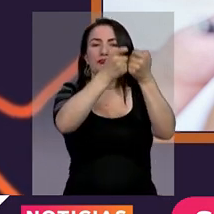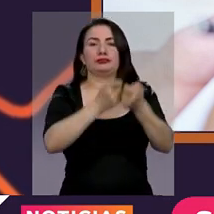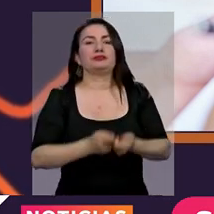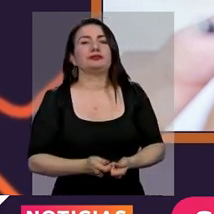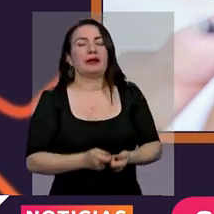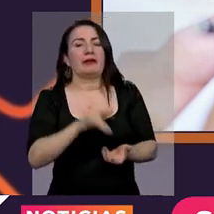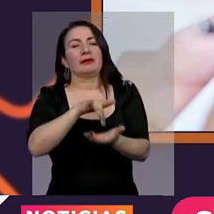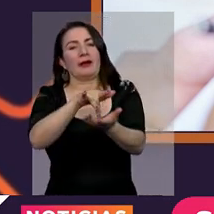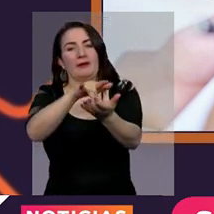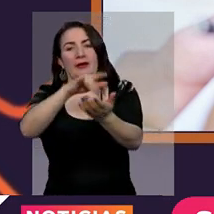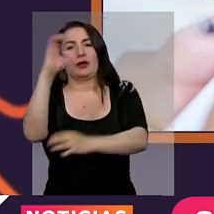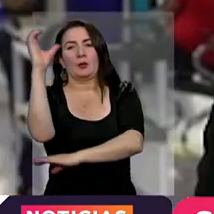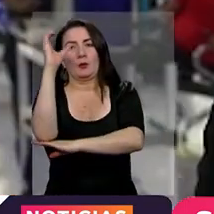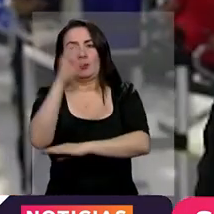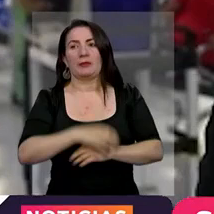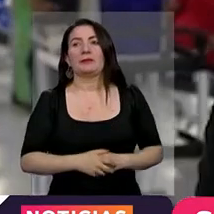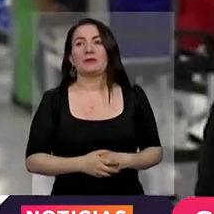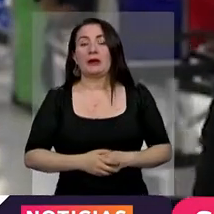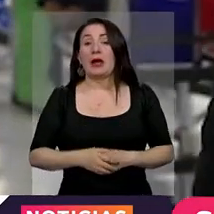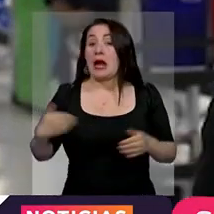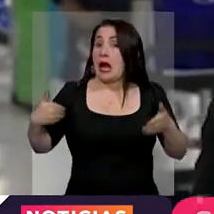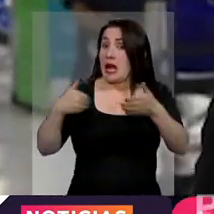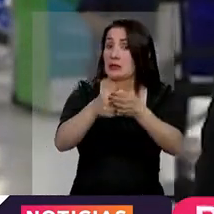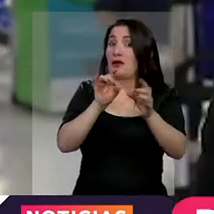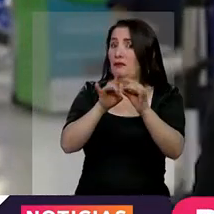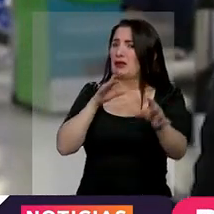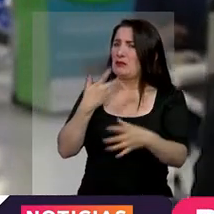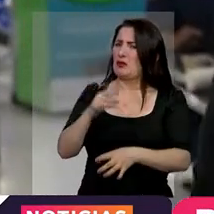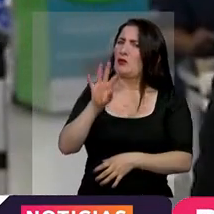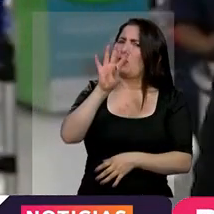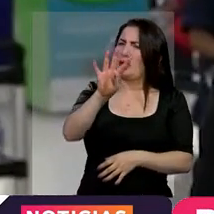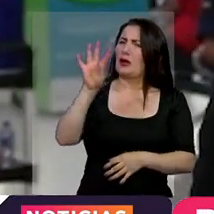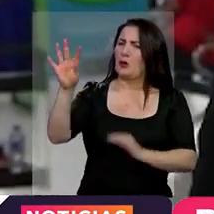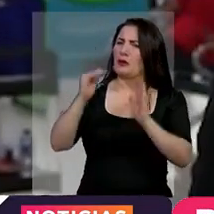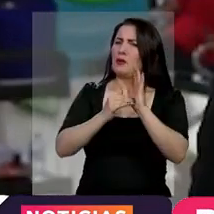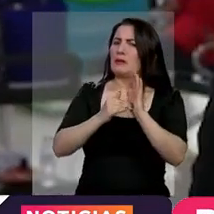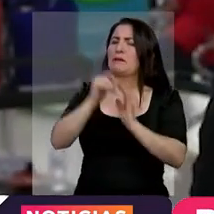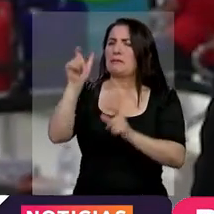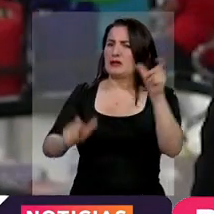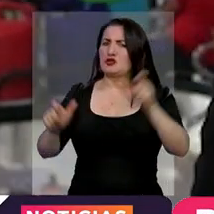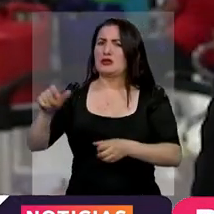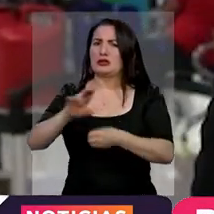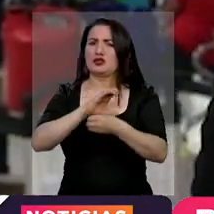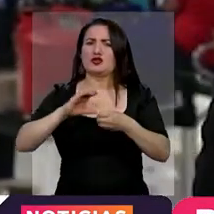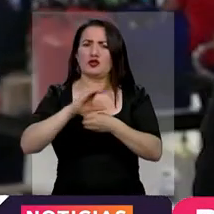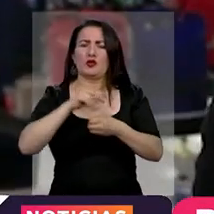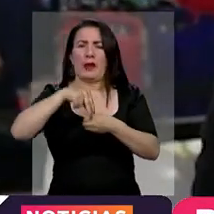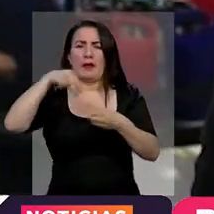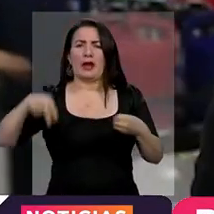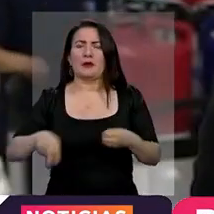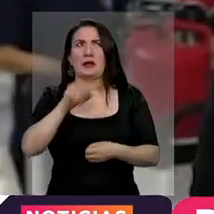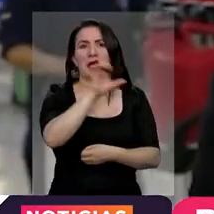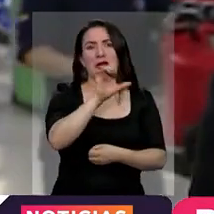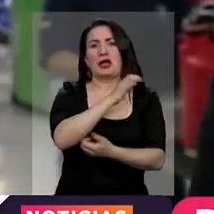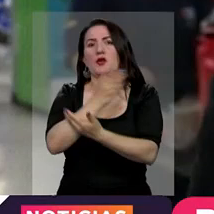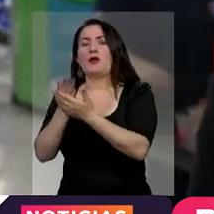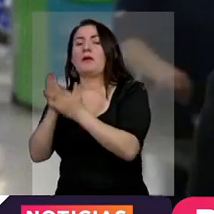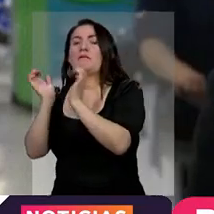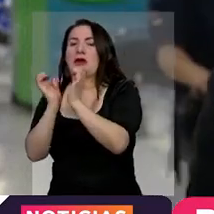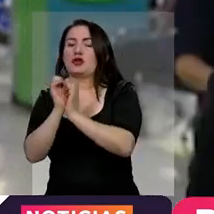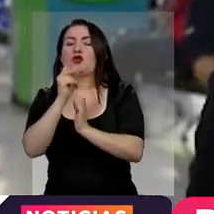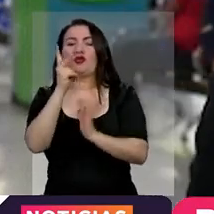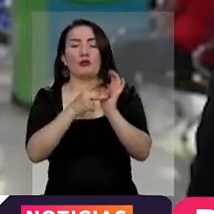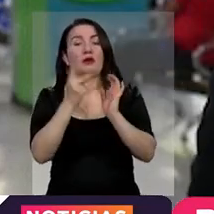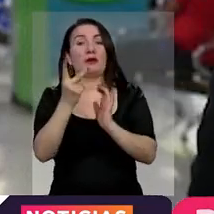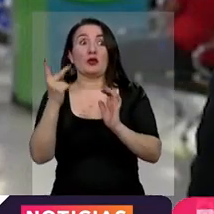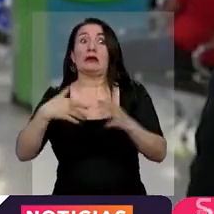capitalinos morosos que se han puesto al día. Que a la fecha, alrededor de 44.000 ciudadanos entre el mes de enero a mayo de 2022